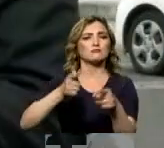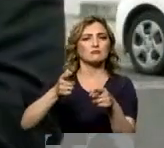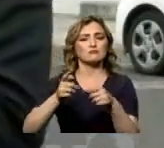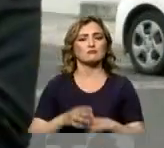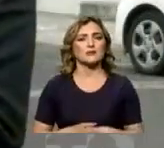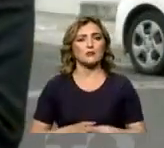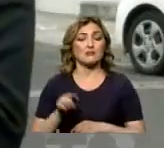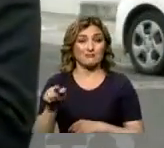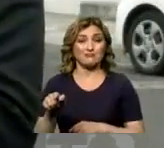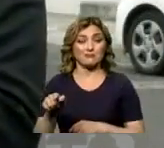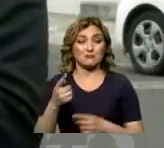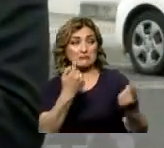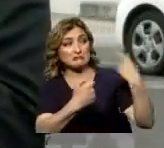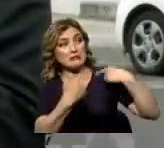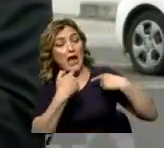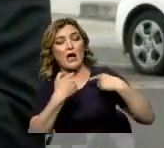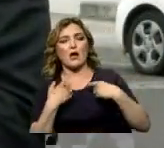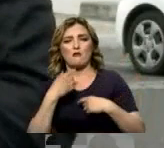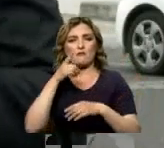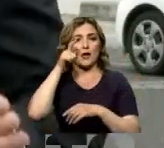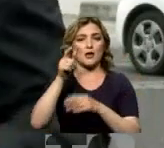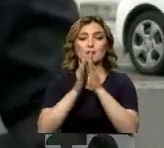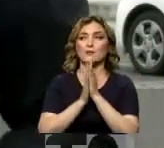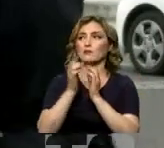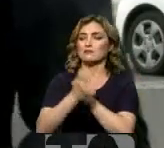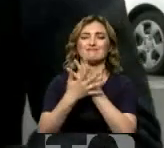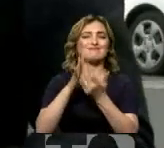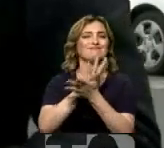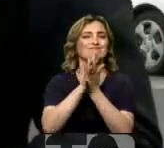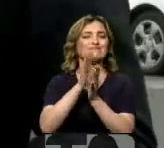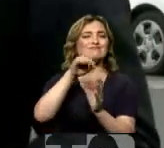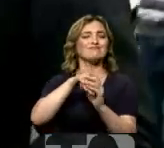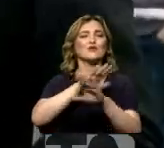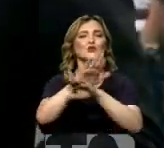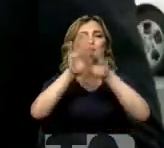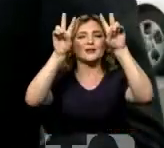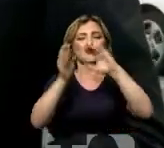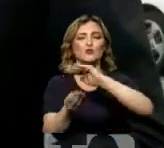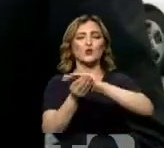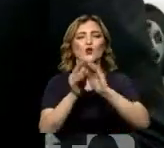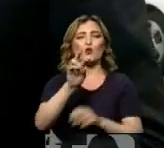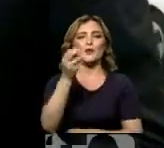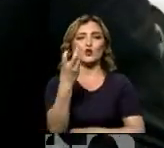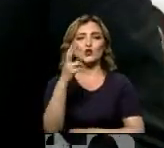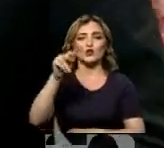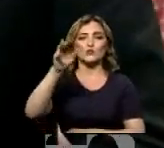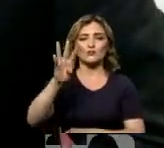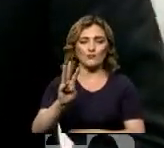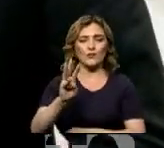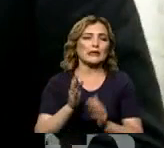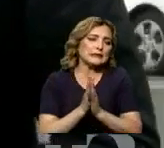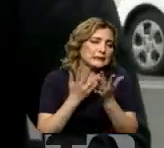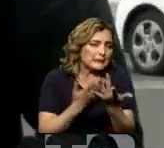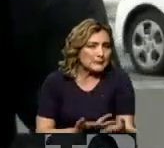Fiscalía no ha solicitado ningún tipo de sentencia. Así están las cosas dentro del caso Sobornos 2012-2016. Se